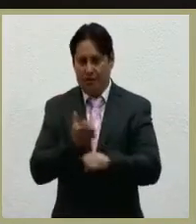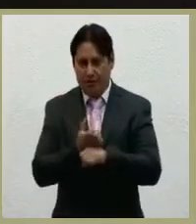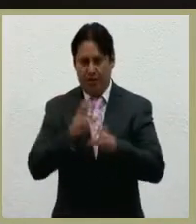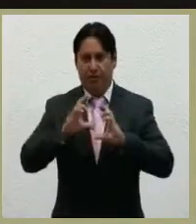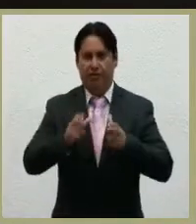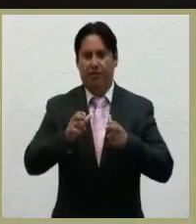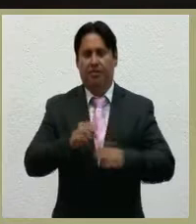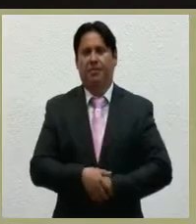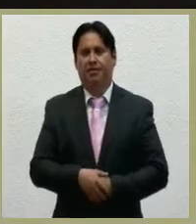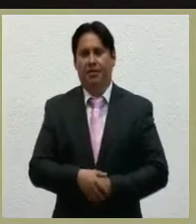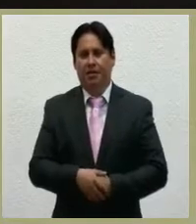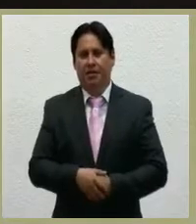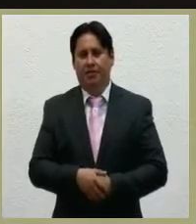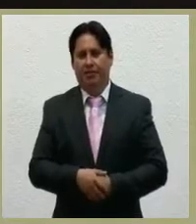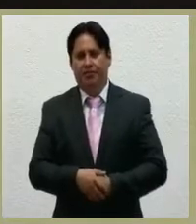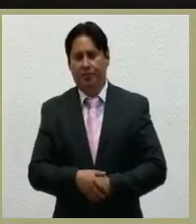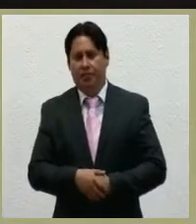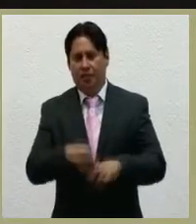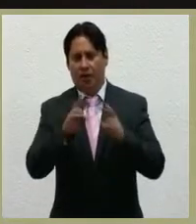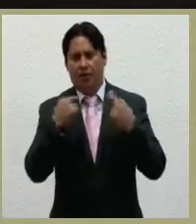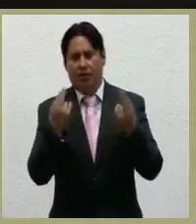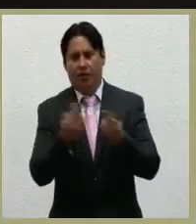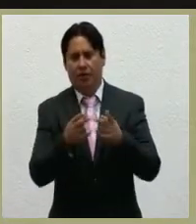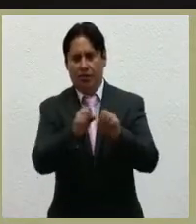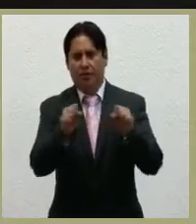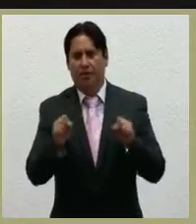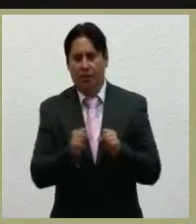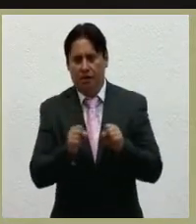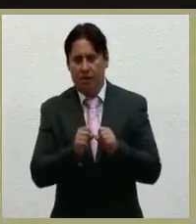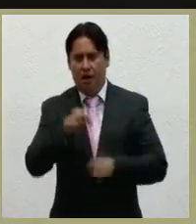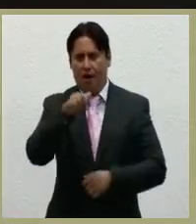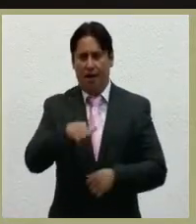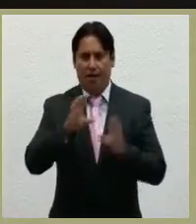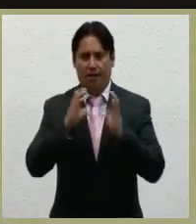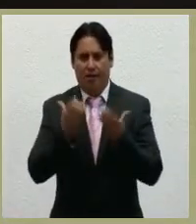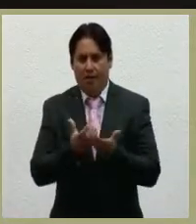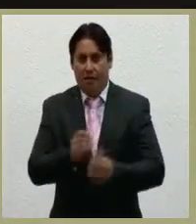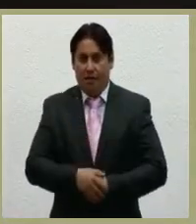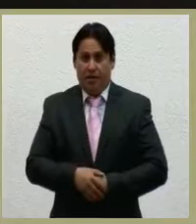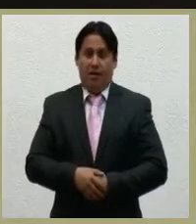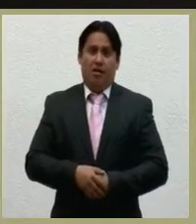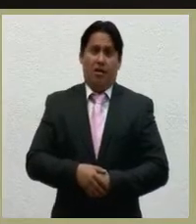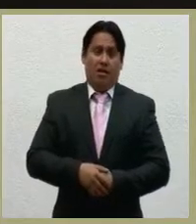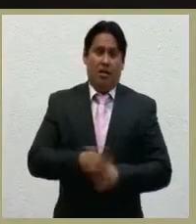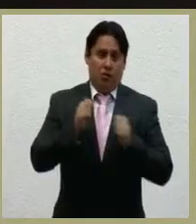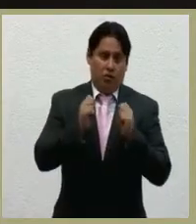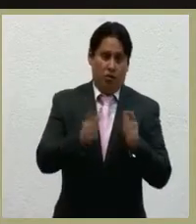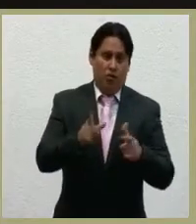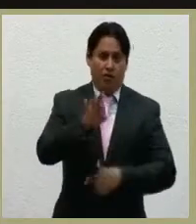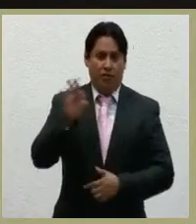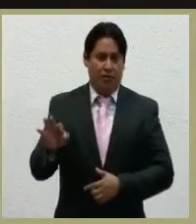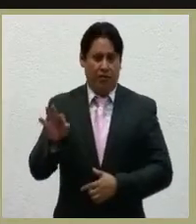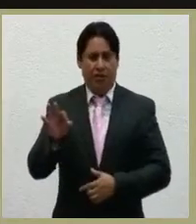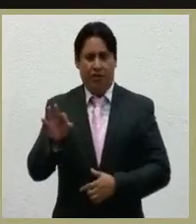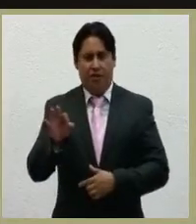Libre y Soberano de Chiapas, reunidos en el Salón de Usos Múltiples del Honorable Congreso del Estado en la ciudad de Tuxtla Gutiérrez, a